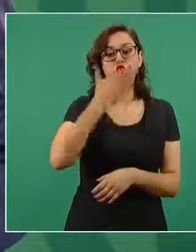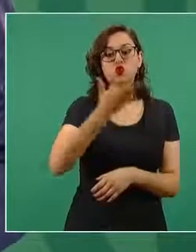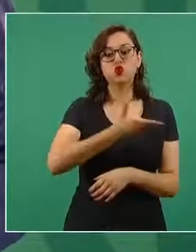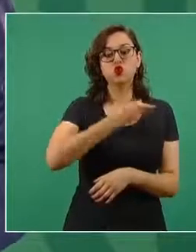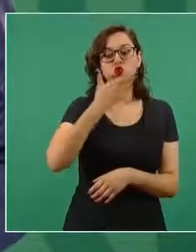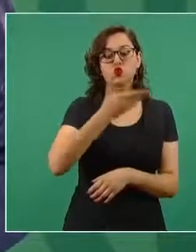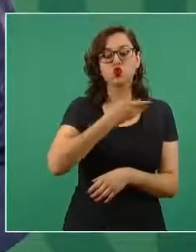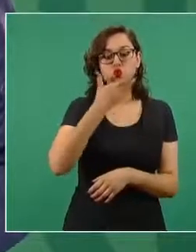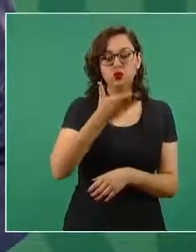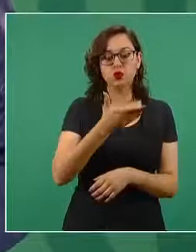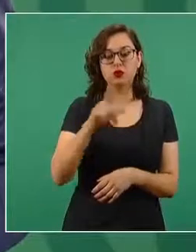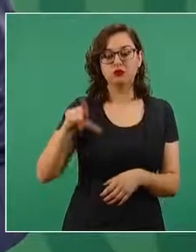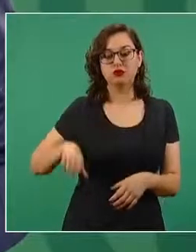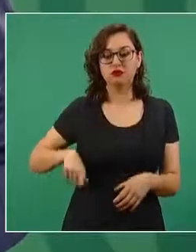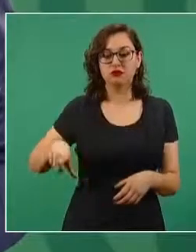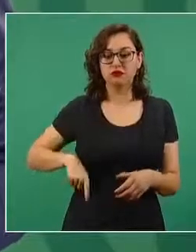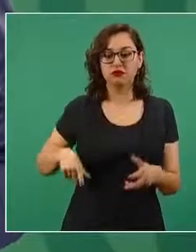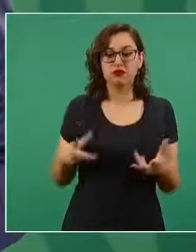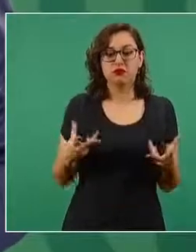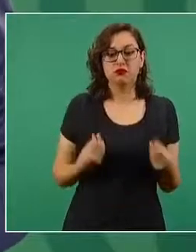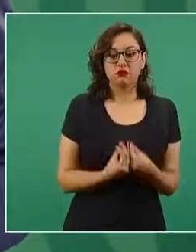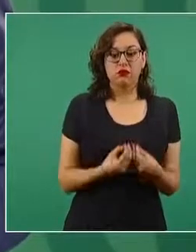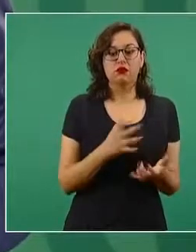del poder público